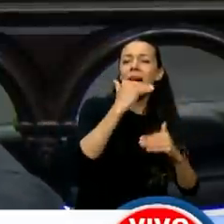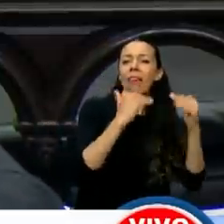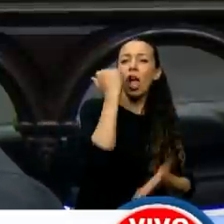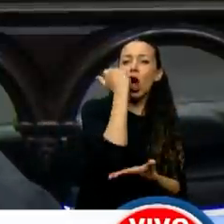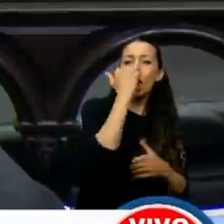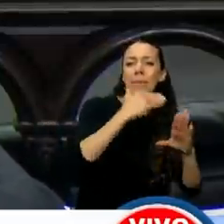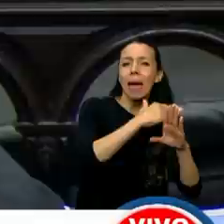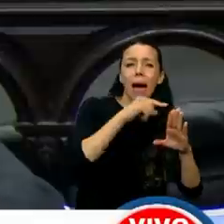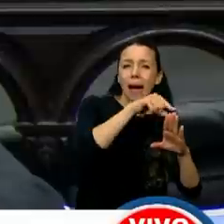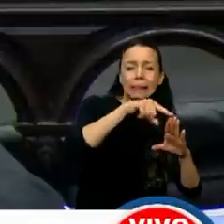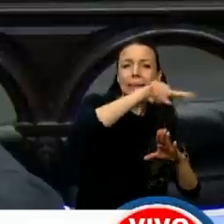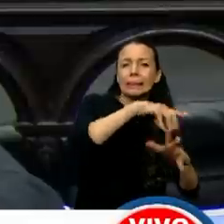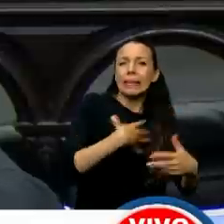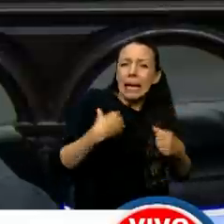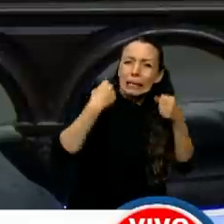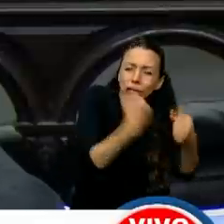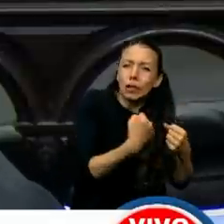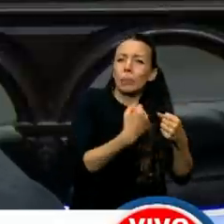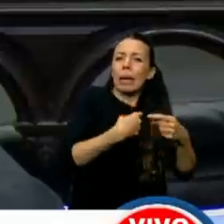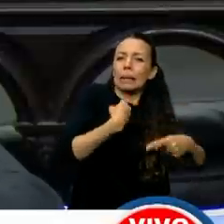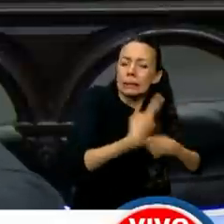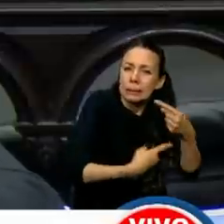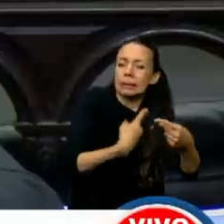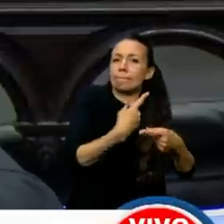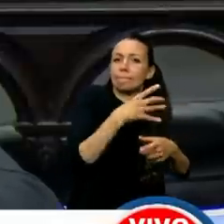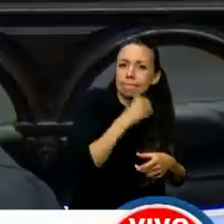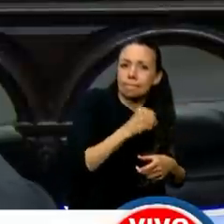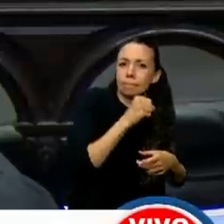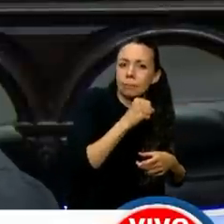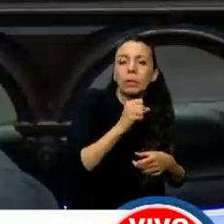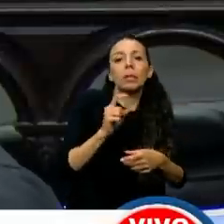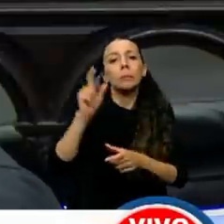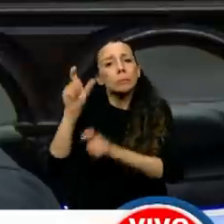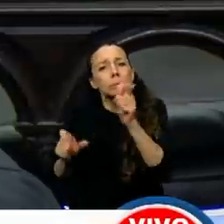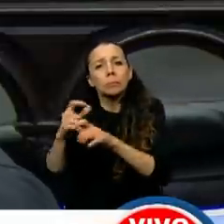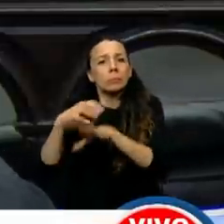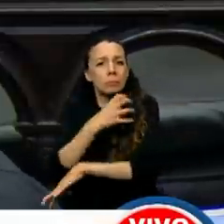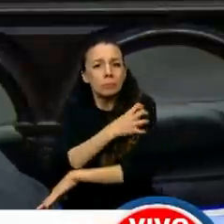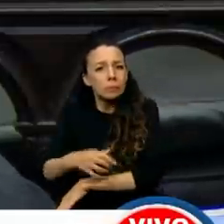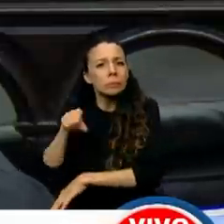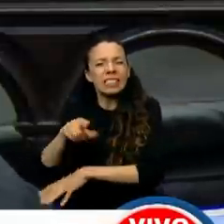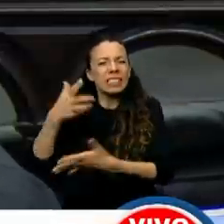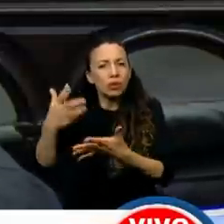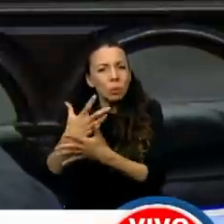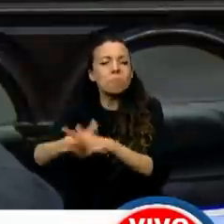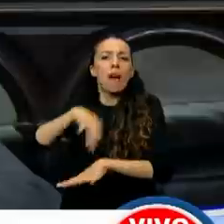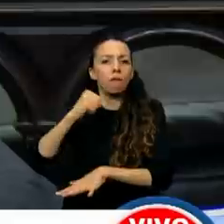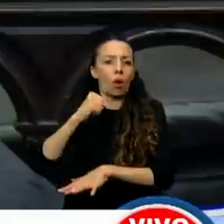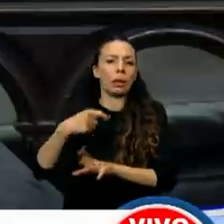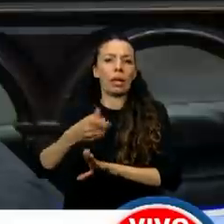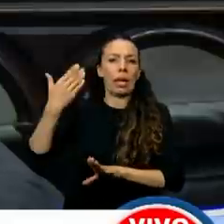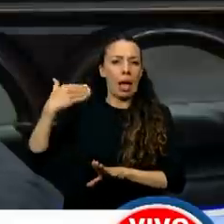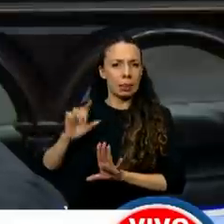por mantenerse y que los sectores más vulnerables están sufriendo con más dureza que nunca la